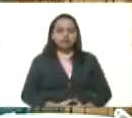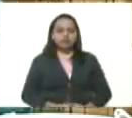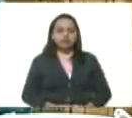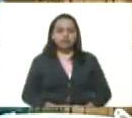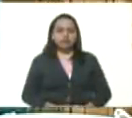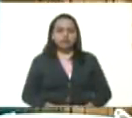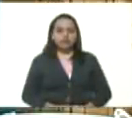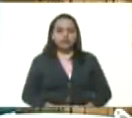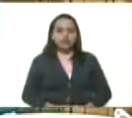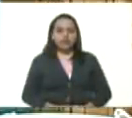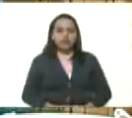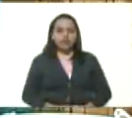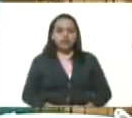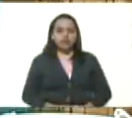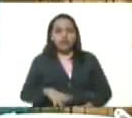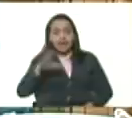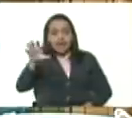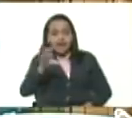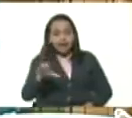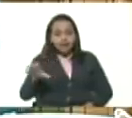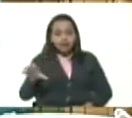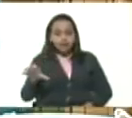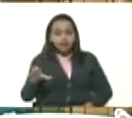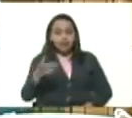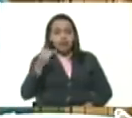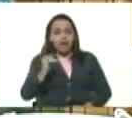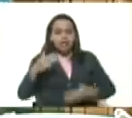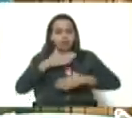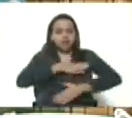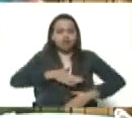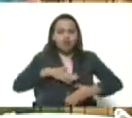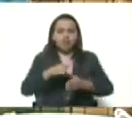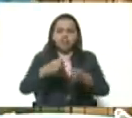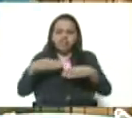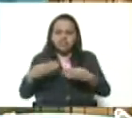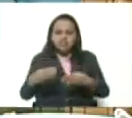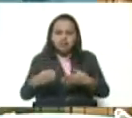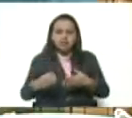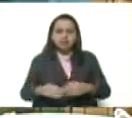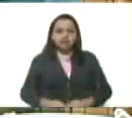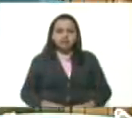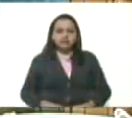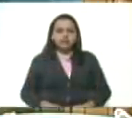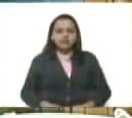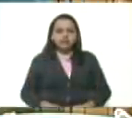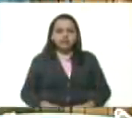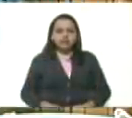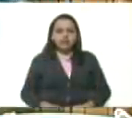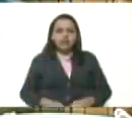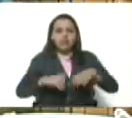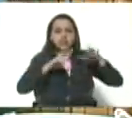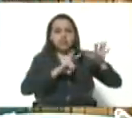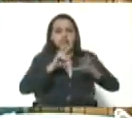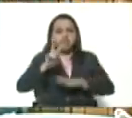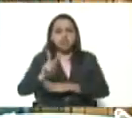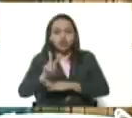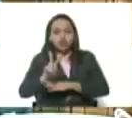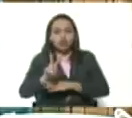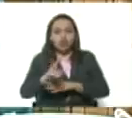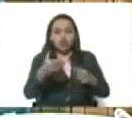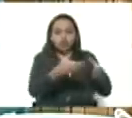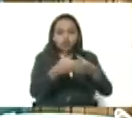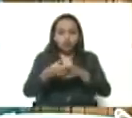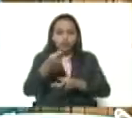Allí, bueno, varios estados del país tuvieron y disfrutaron la flexibilización de 72 sectores de la economía.